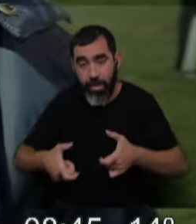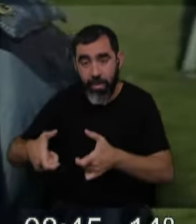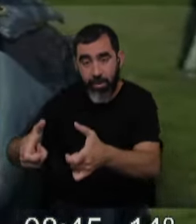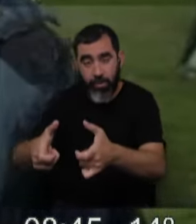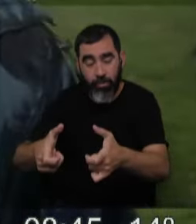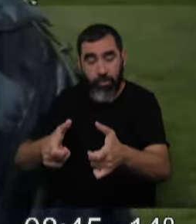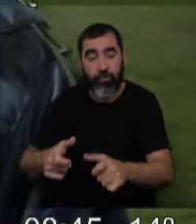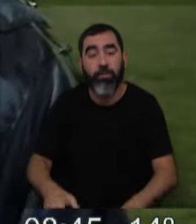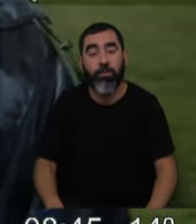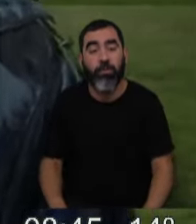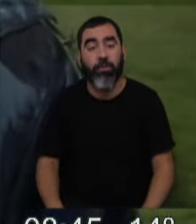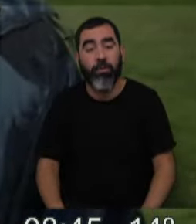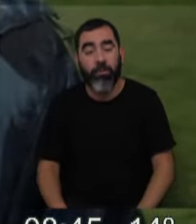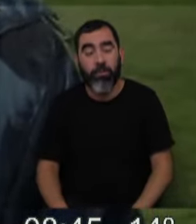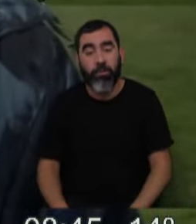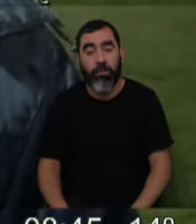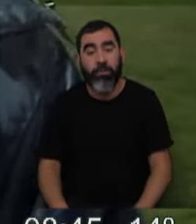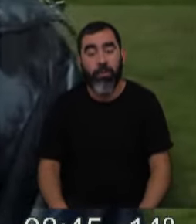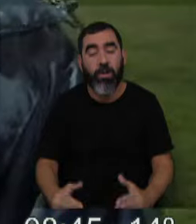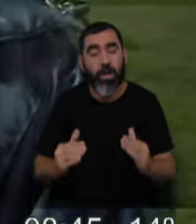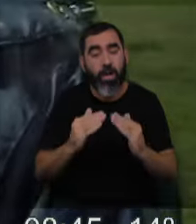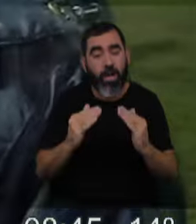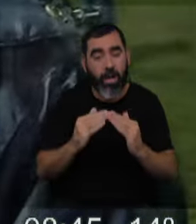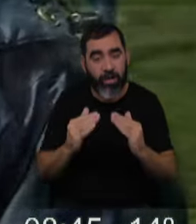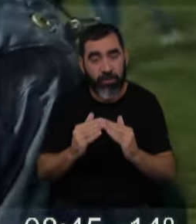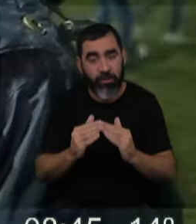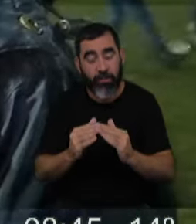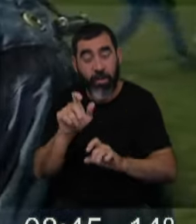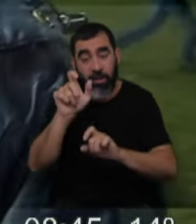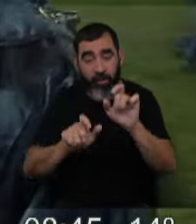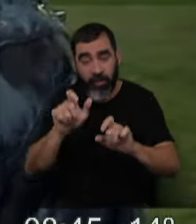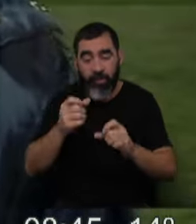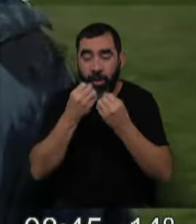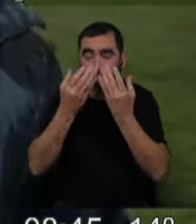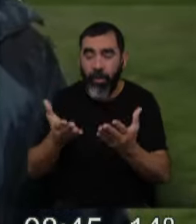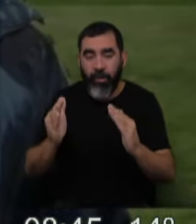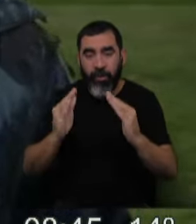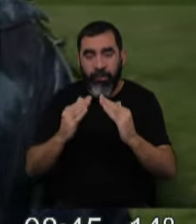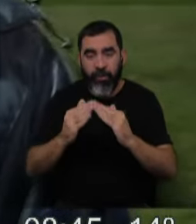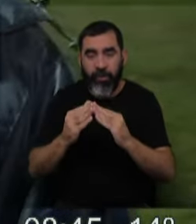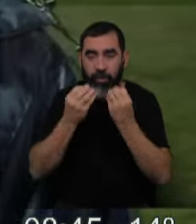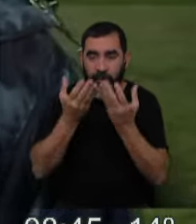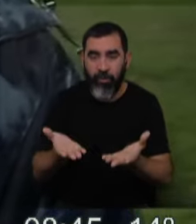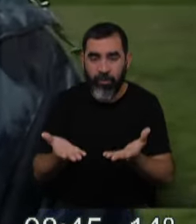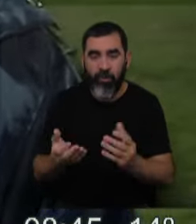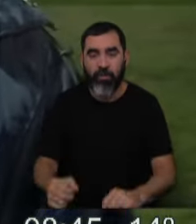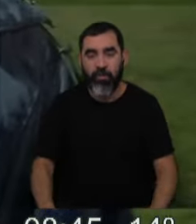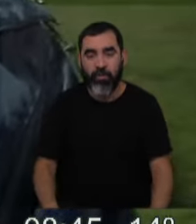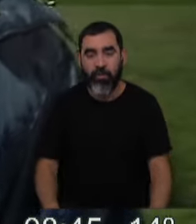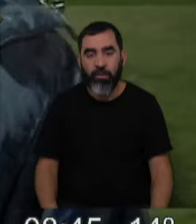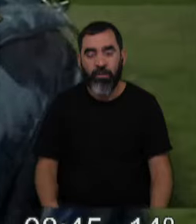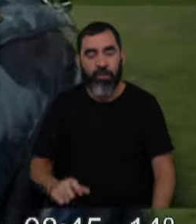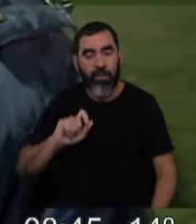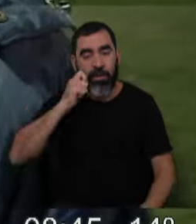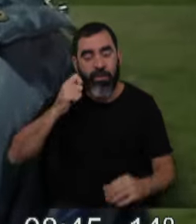como verás, y casitas también para la gente, para mejorarles las casitas, porque está divina